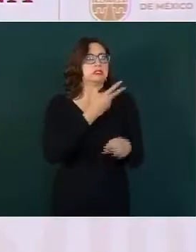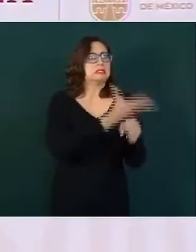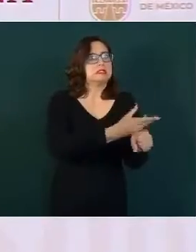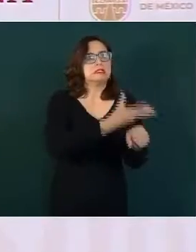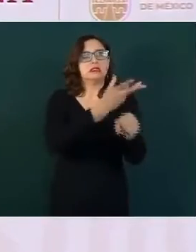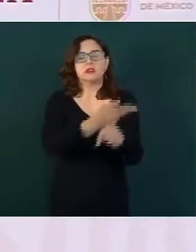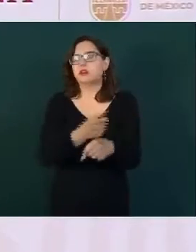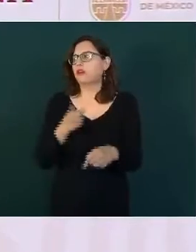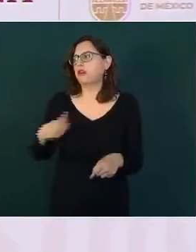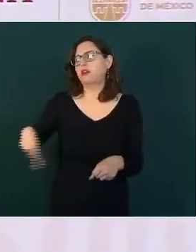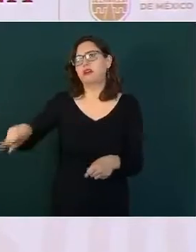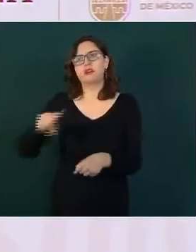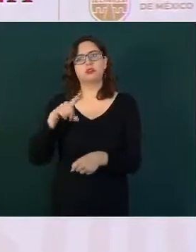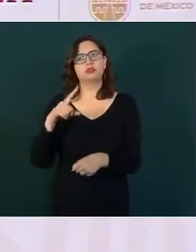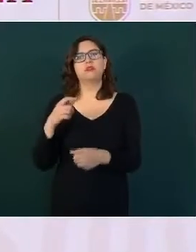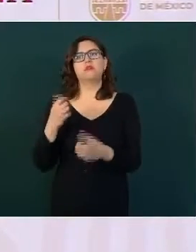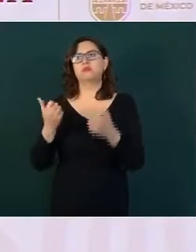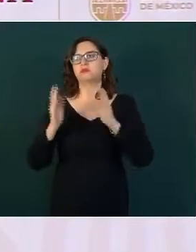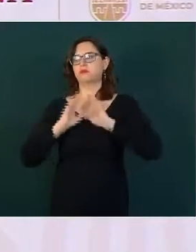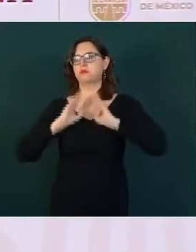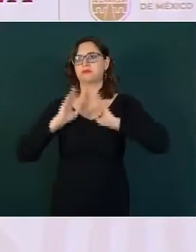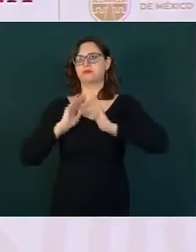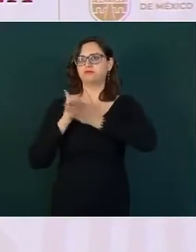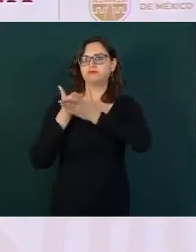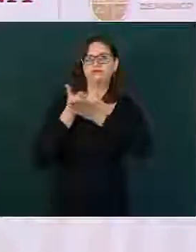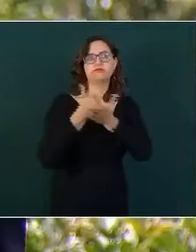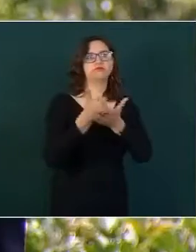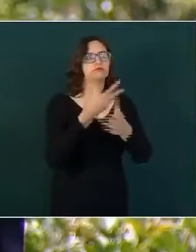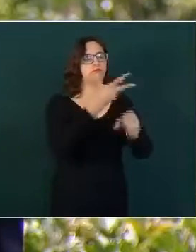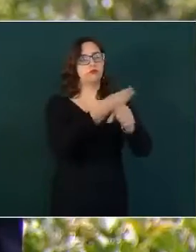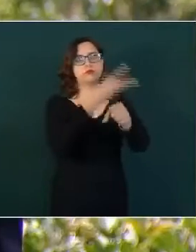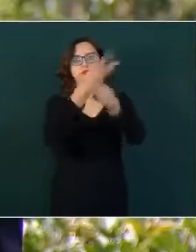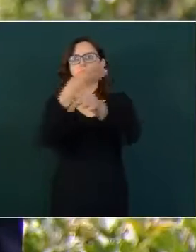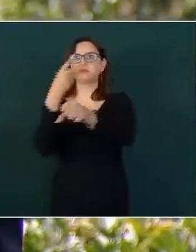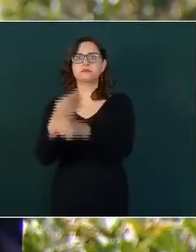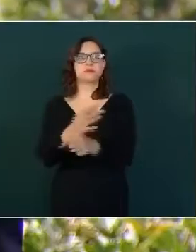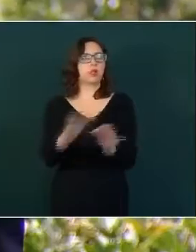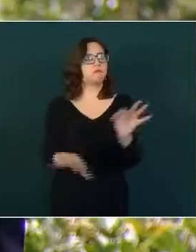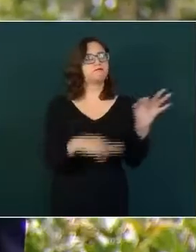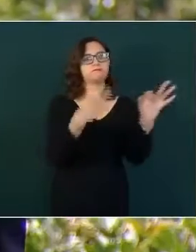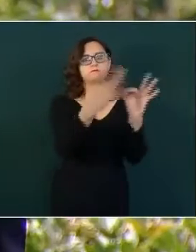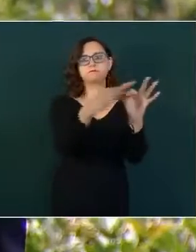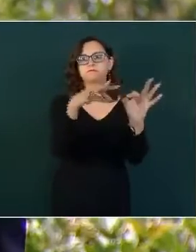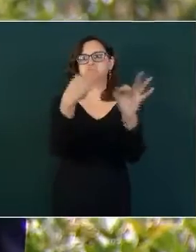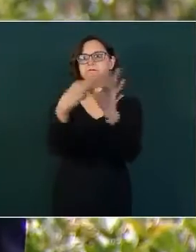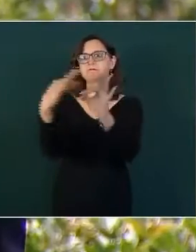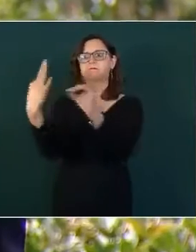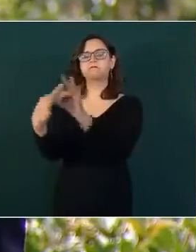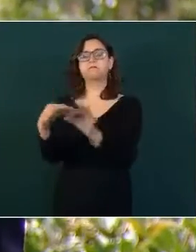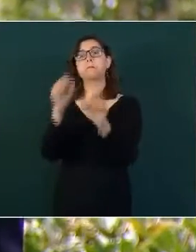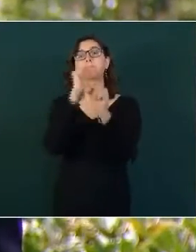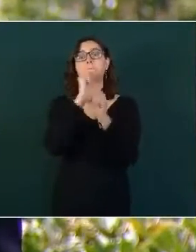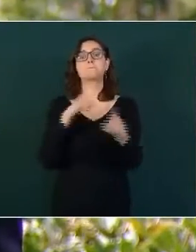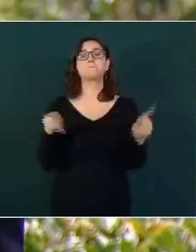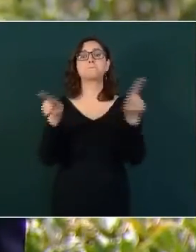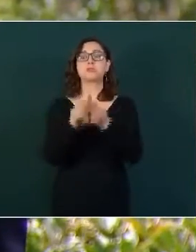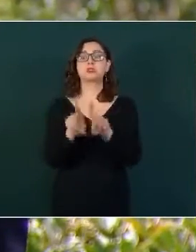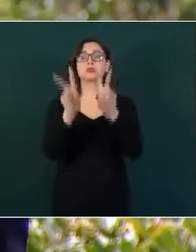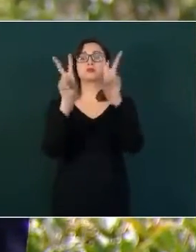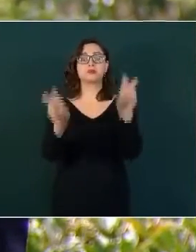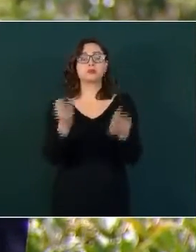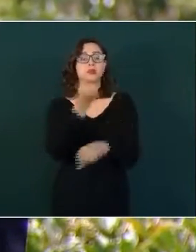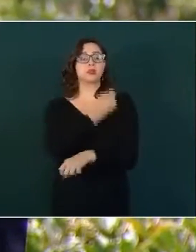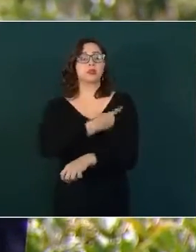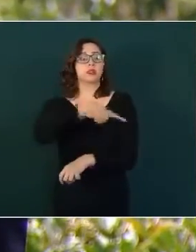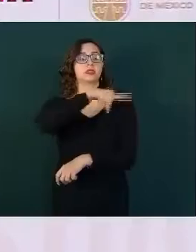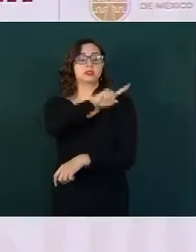El apoyo del personal de salud, de la Secretaría de la Defensa y de Marina